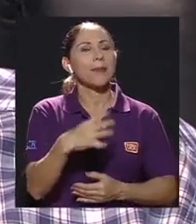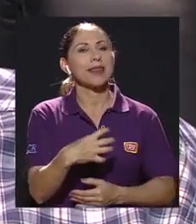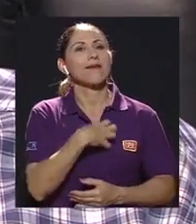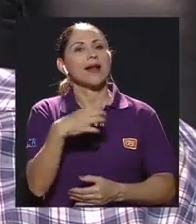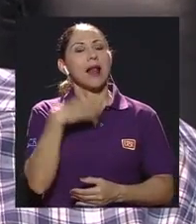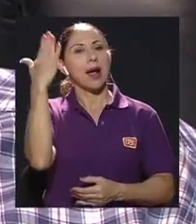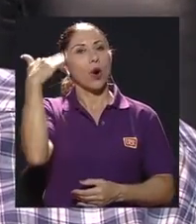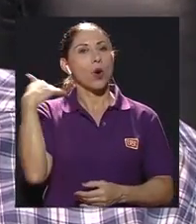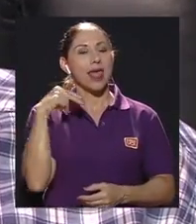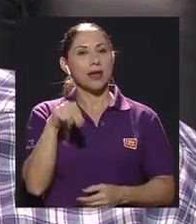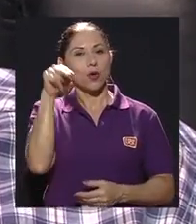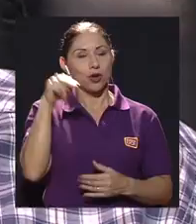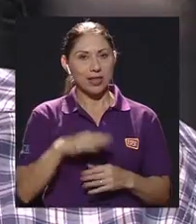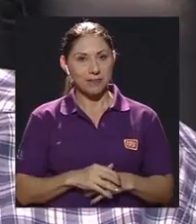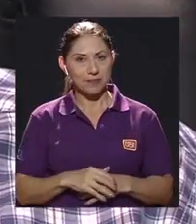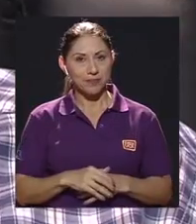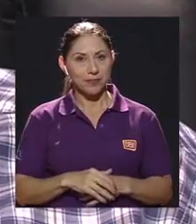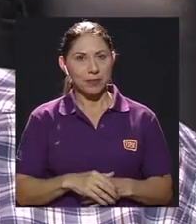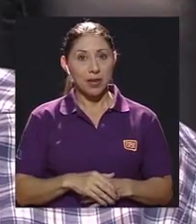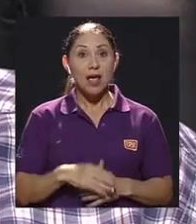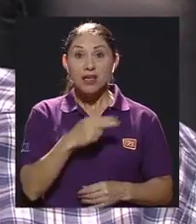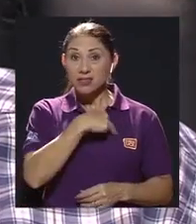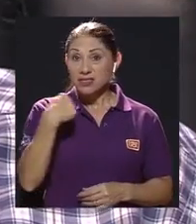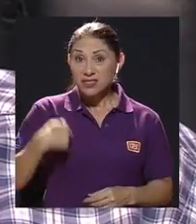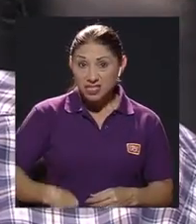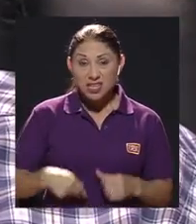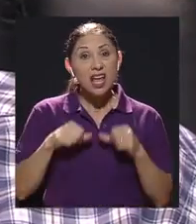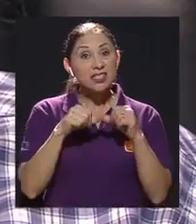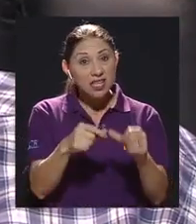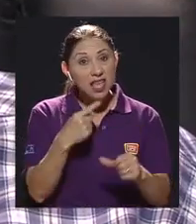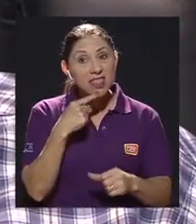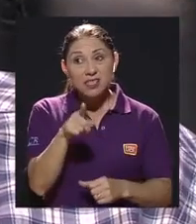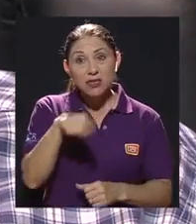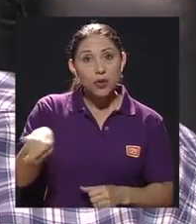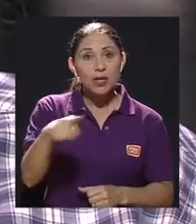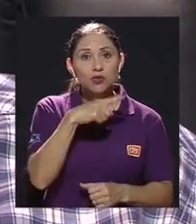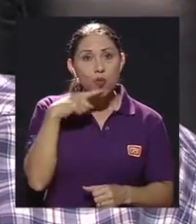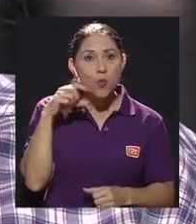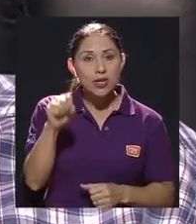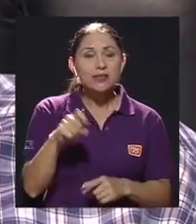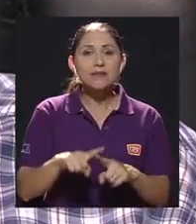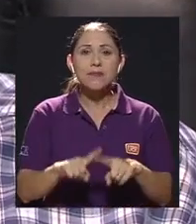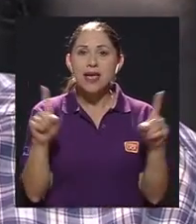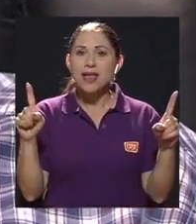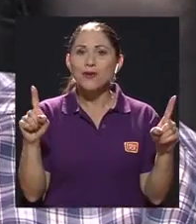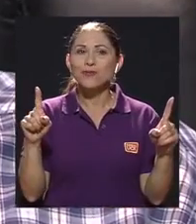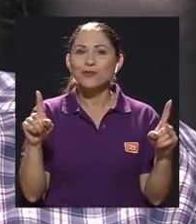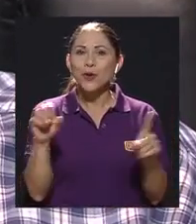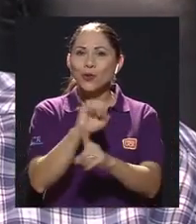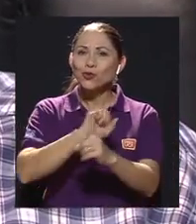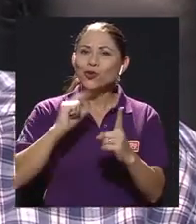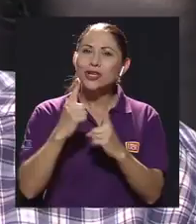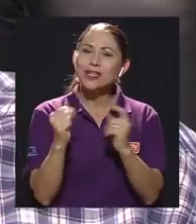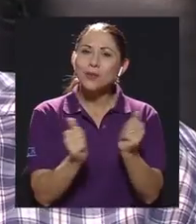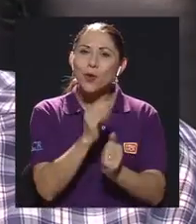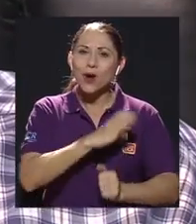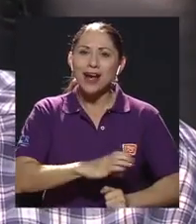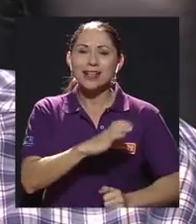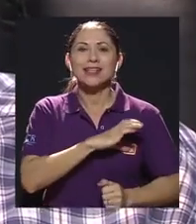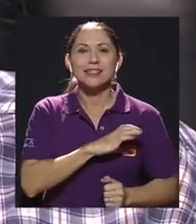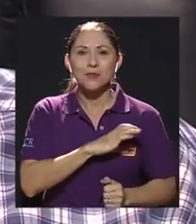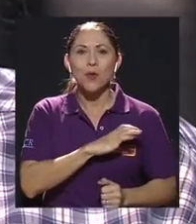y los chinos siguen diciéndose que son comunistas, pero un socialismo con